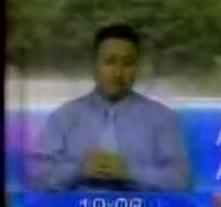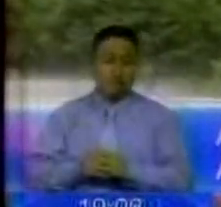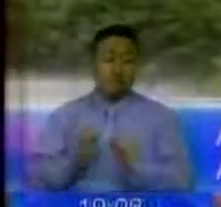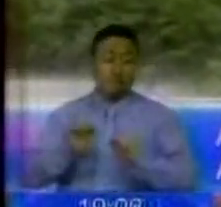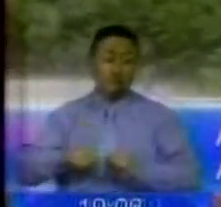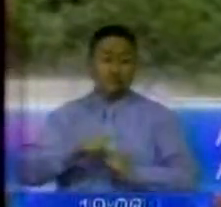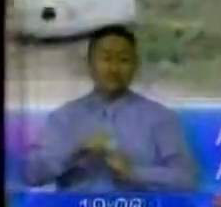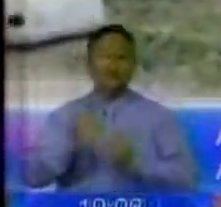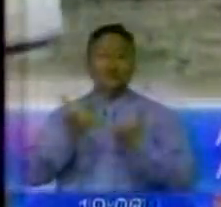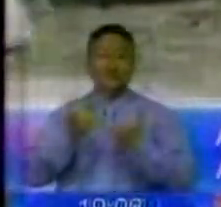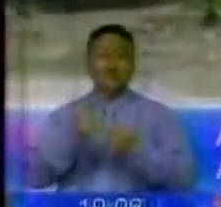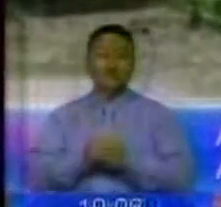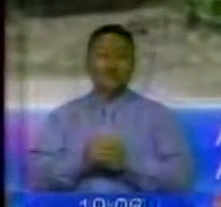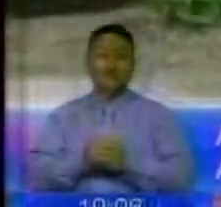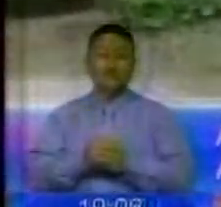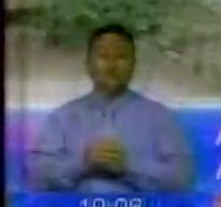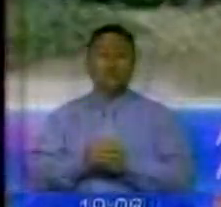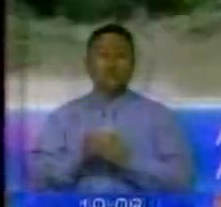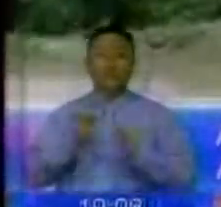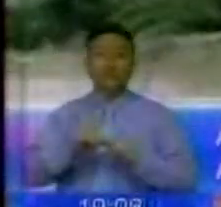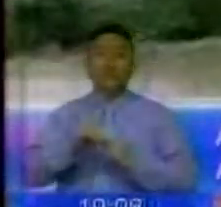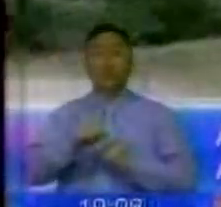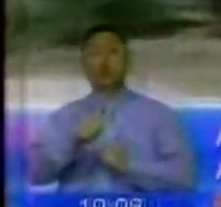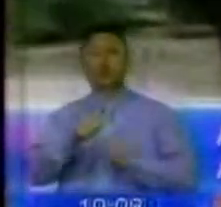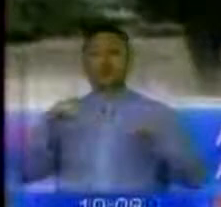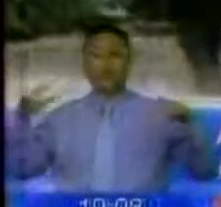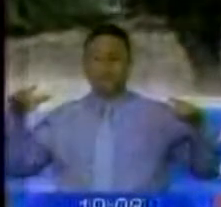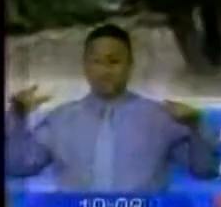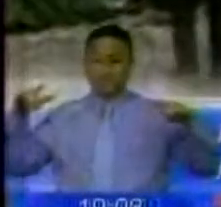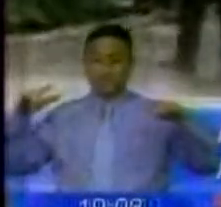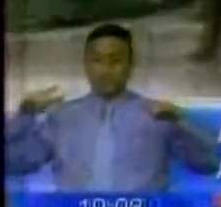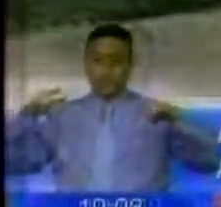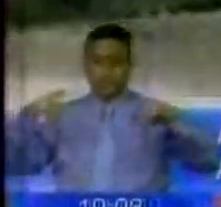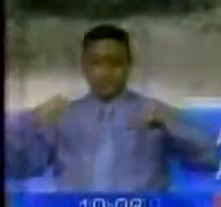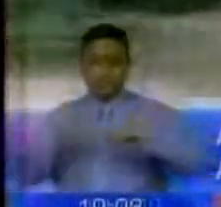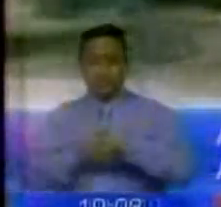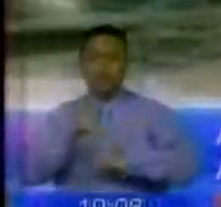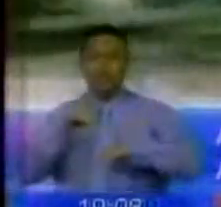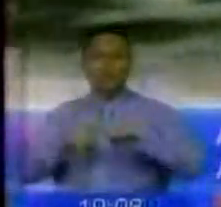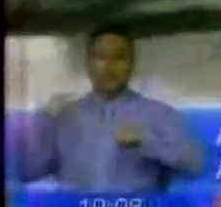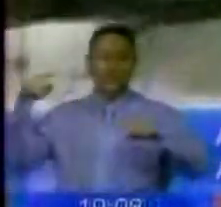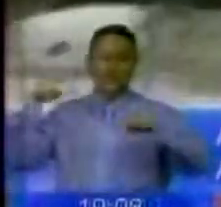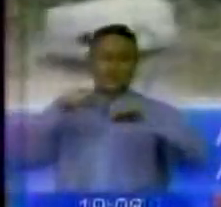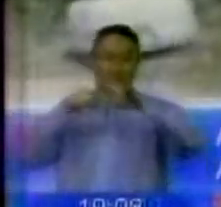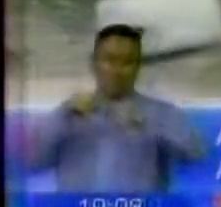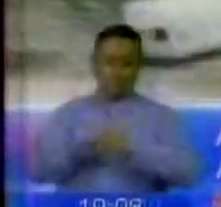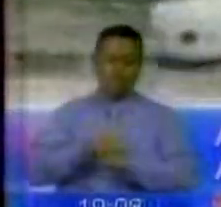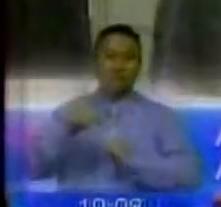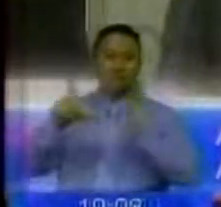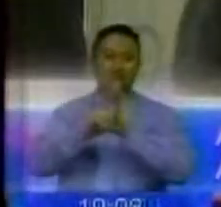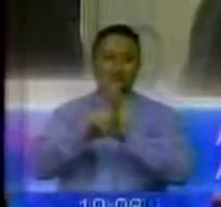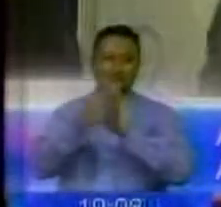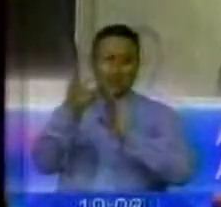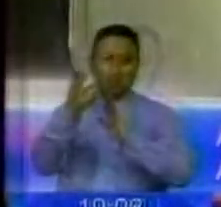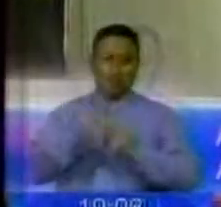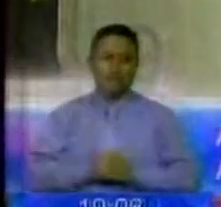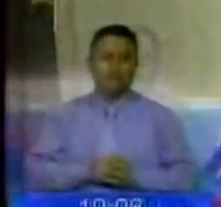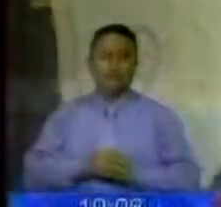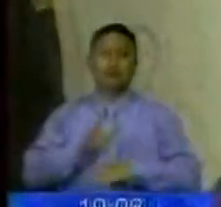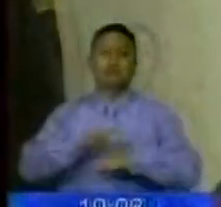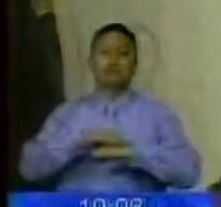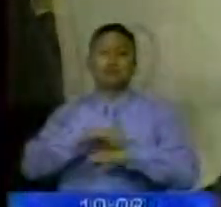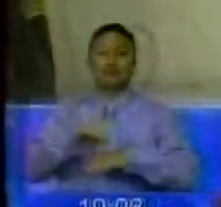en un intento por interceptarla, pero que la Fuerza Aérea no pudo derribarla porque no existe una ley para el efecto. Por la